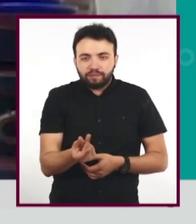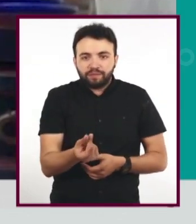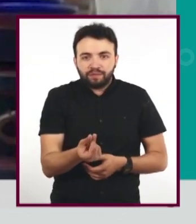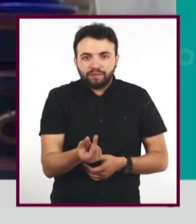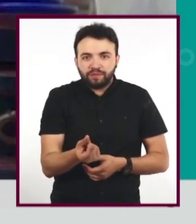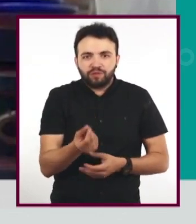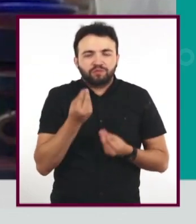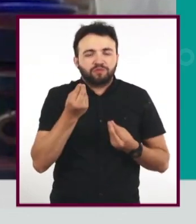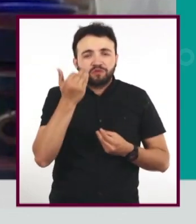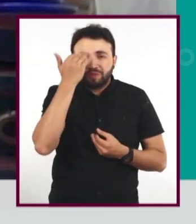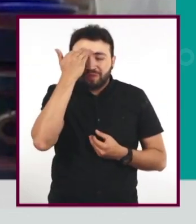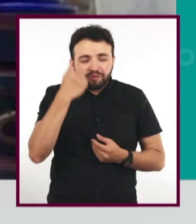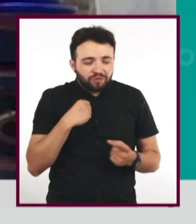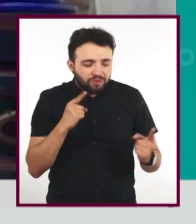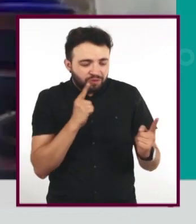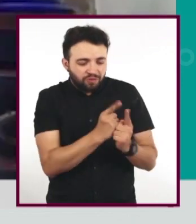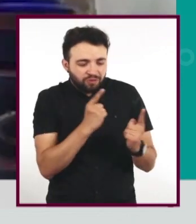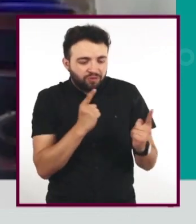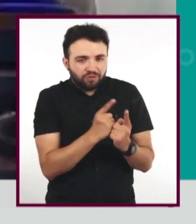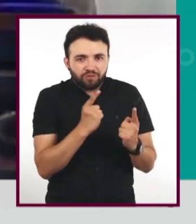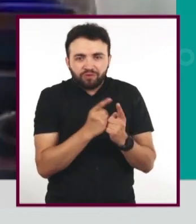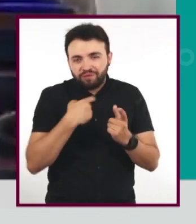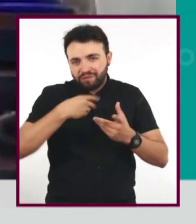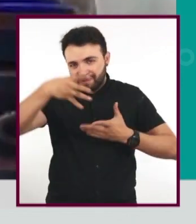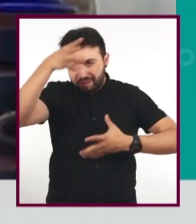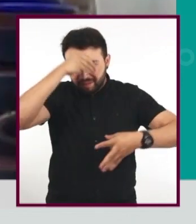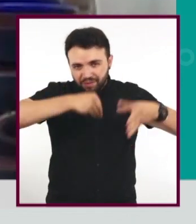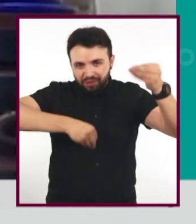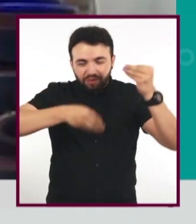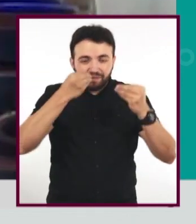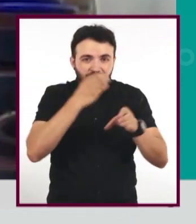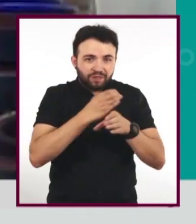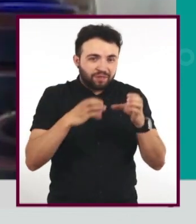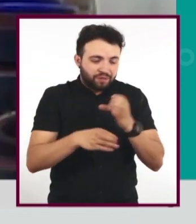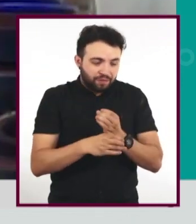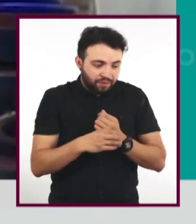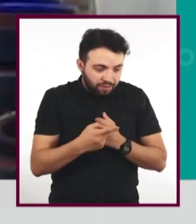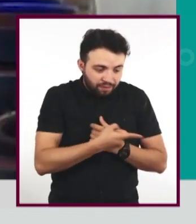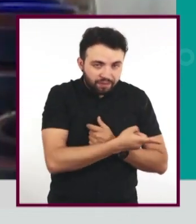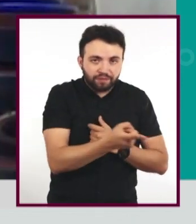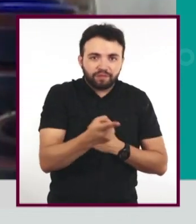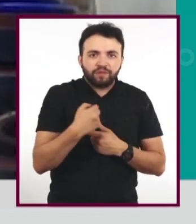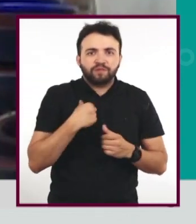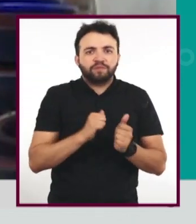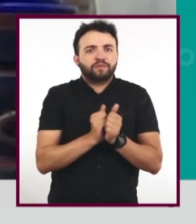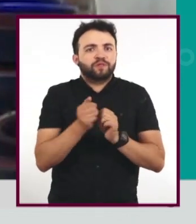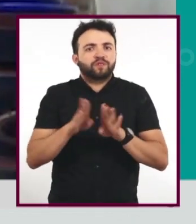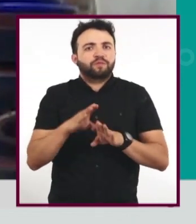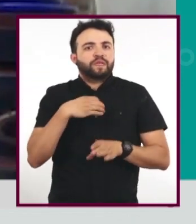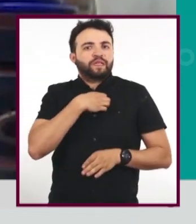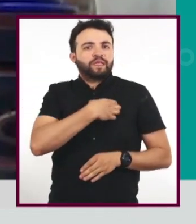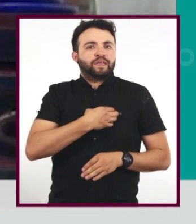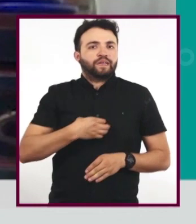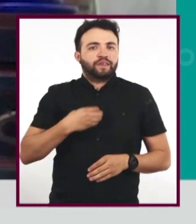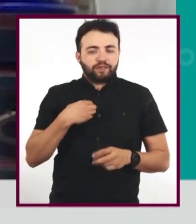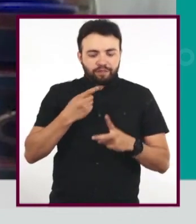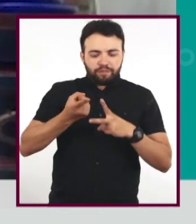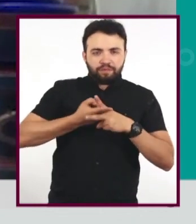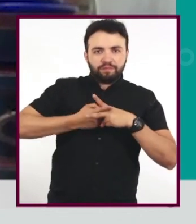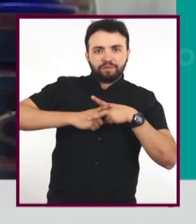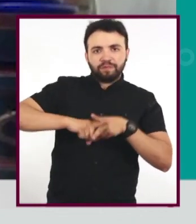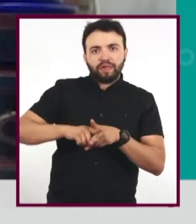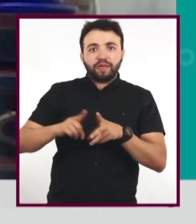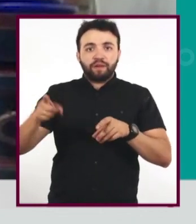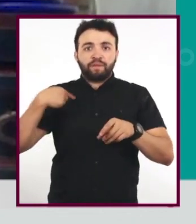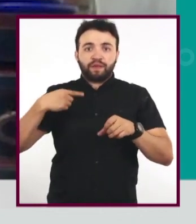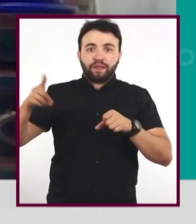aprendido, yo insisto con eso, he aprendido mucho de ellos, a estar alegre y a comenzar el día con mucho entusiasmo.